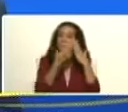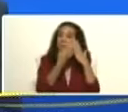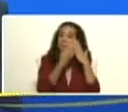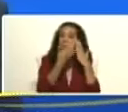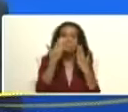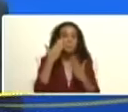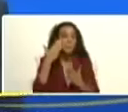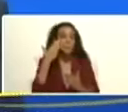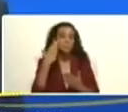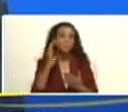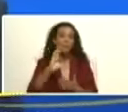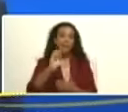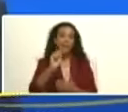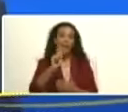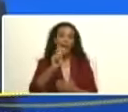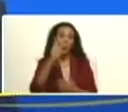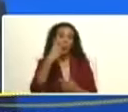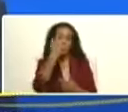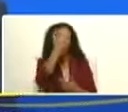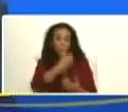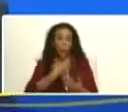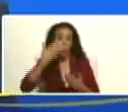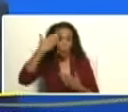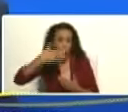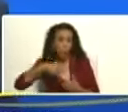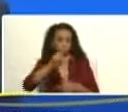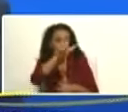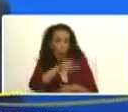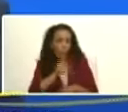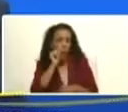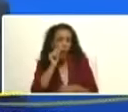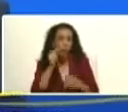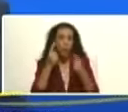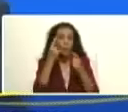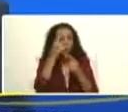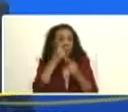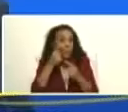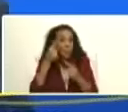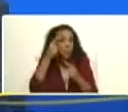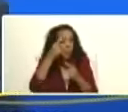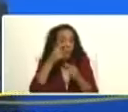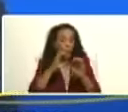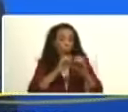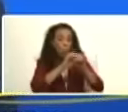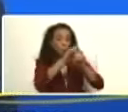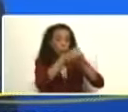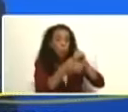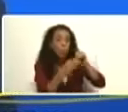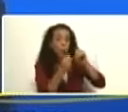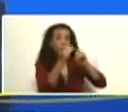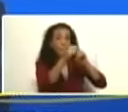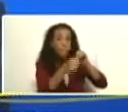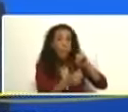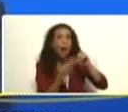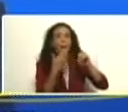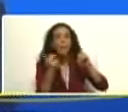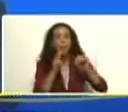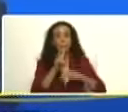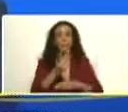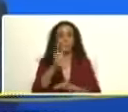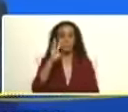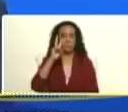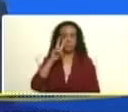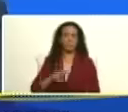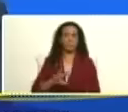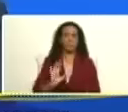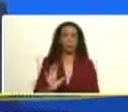Castro Soteldo. Se hizo una cirugía ocular y salió perfecto, o sea que ahora va a ver mejor que un águila